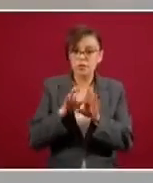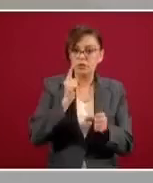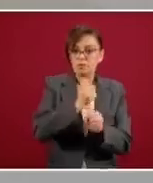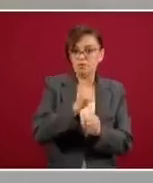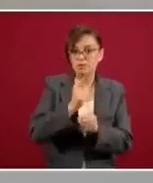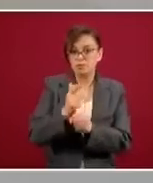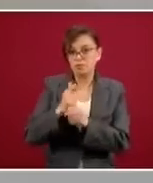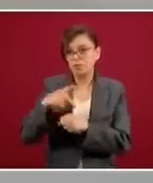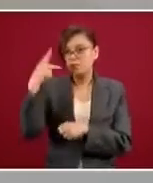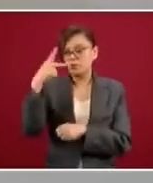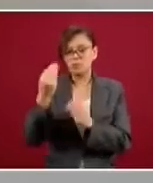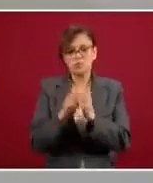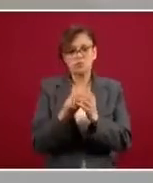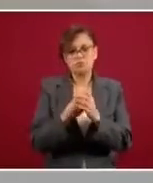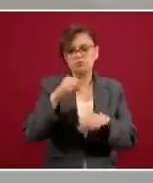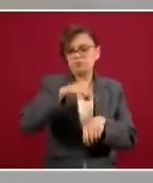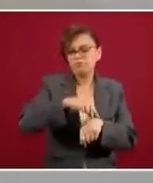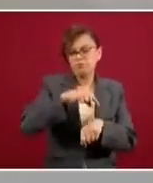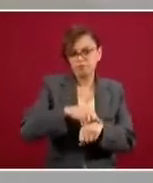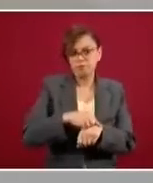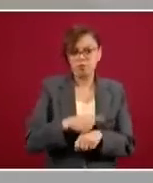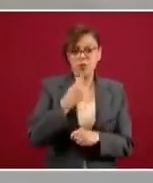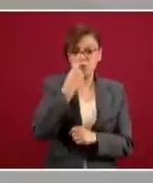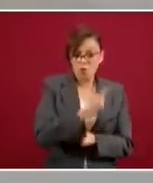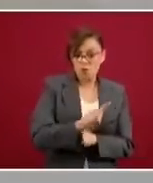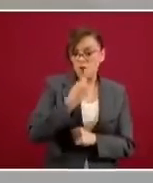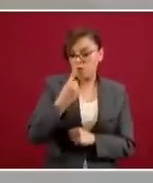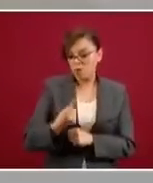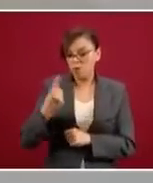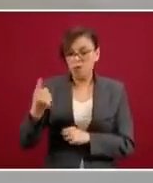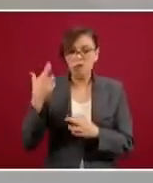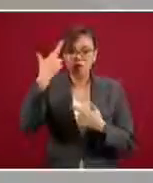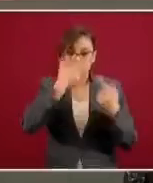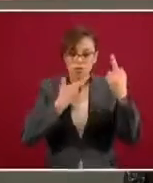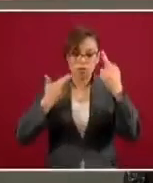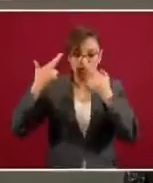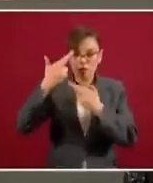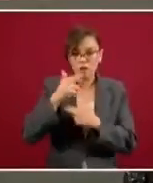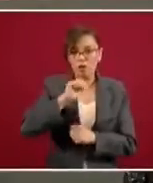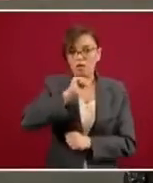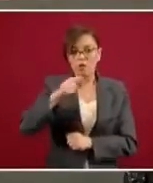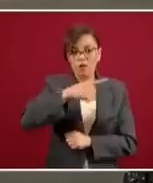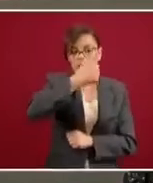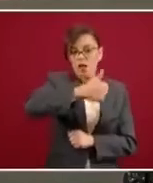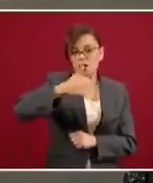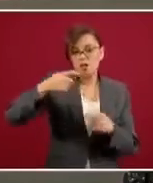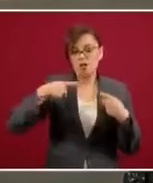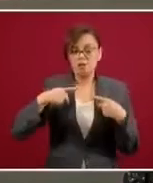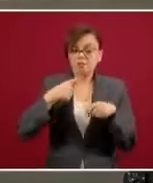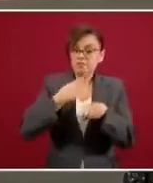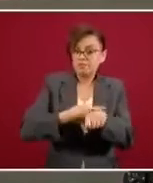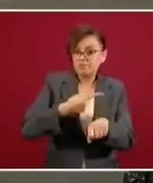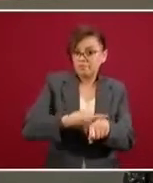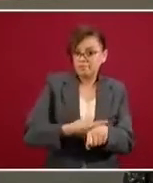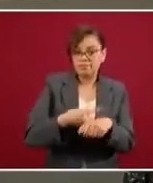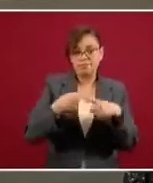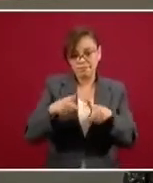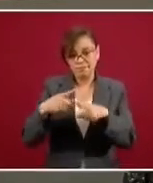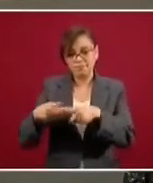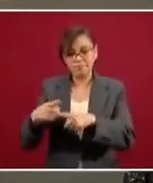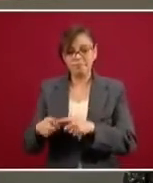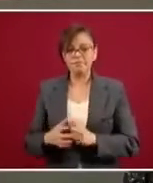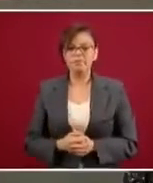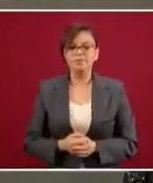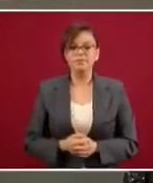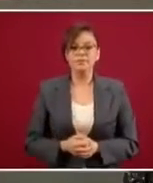que se evalúan uno por uno de acuerdo a la condición del paciente. Con mucho gusto. Estaba la compañera